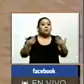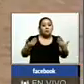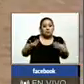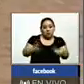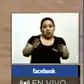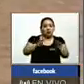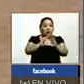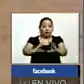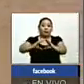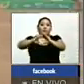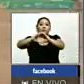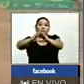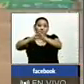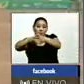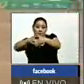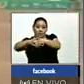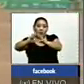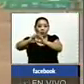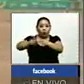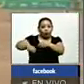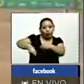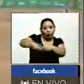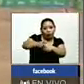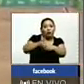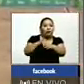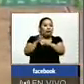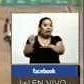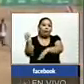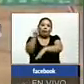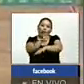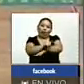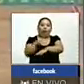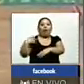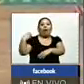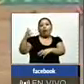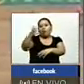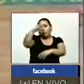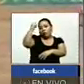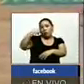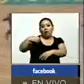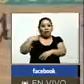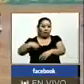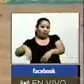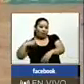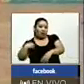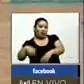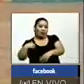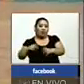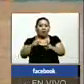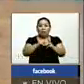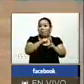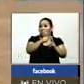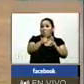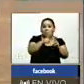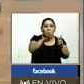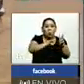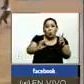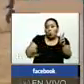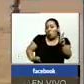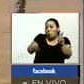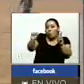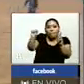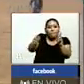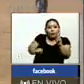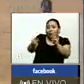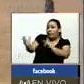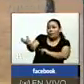en la disciplina de squash, El Salvador cayó en dobles ante Canadá. Israel Ábrego y José Andrés López no pudieron ante Shao Delery